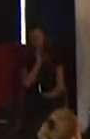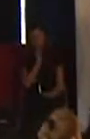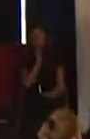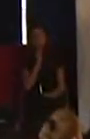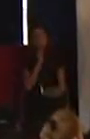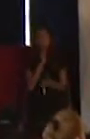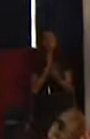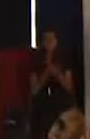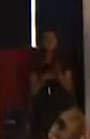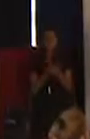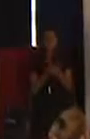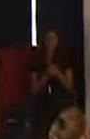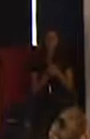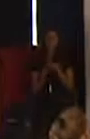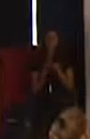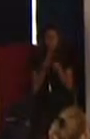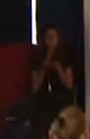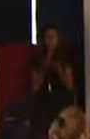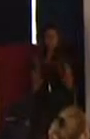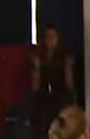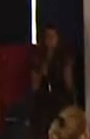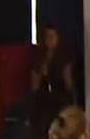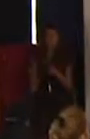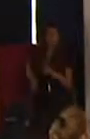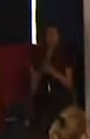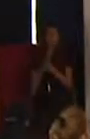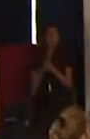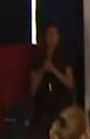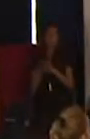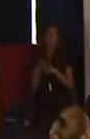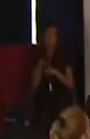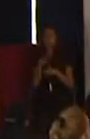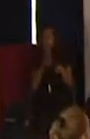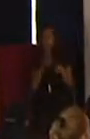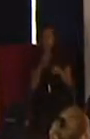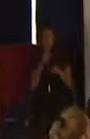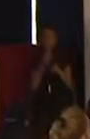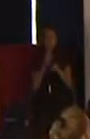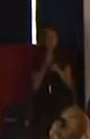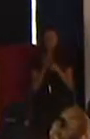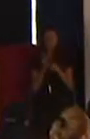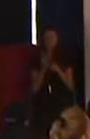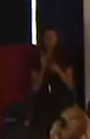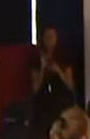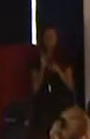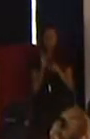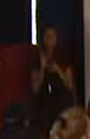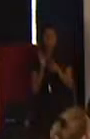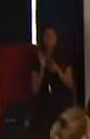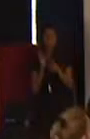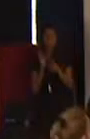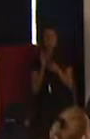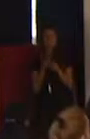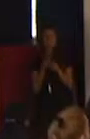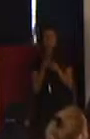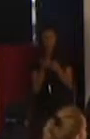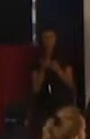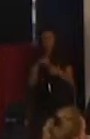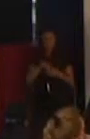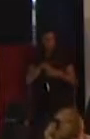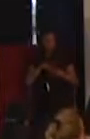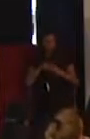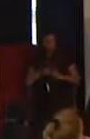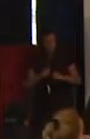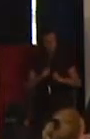cuenta pues que hay muchas personas que tienen dificultades y que están llenas